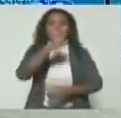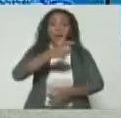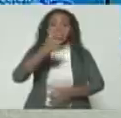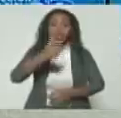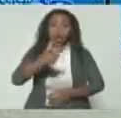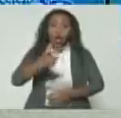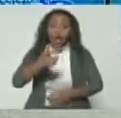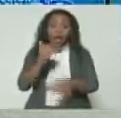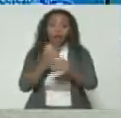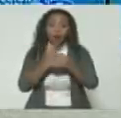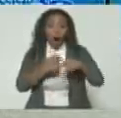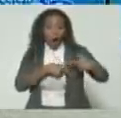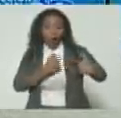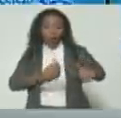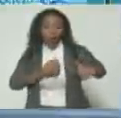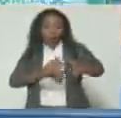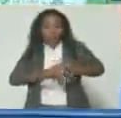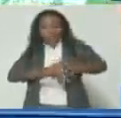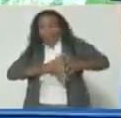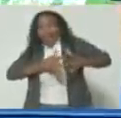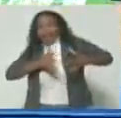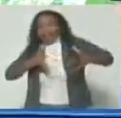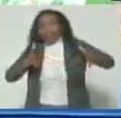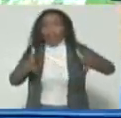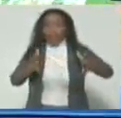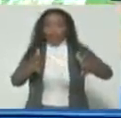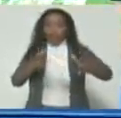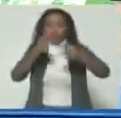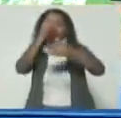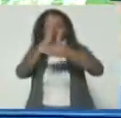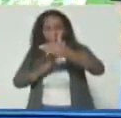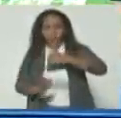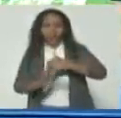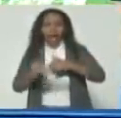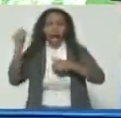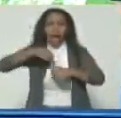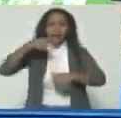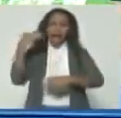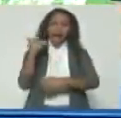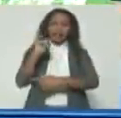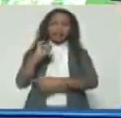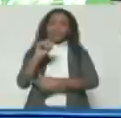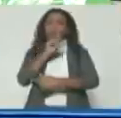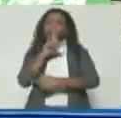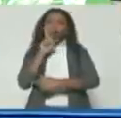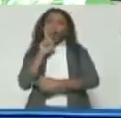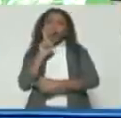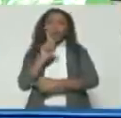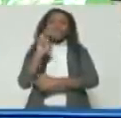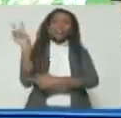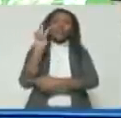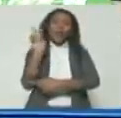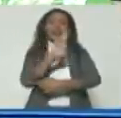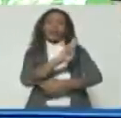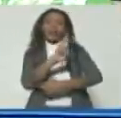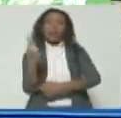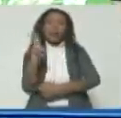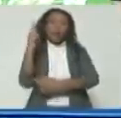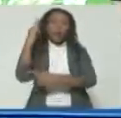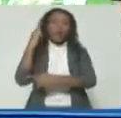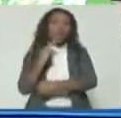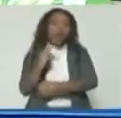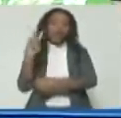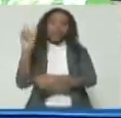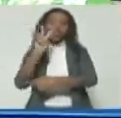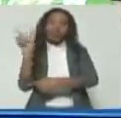corazón gigantesco, noble, aquí lo tiene. Se llama Venezuela, la República Bolivariana